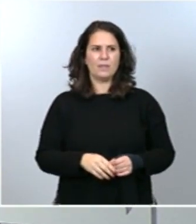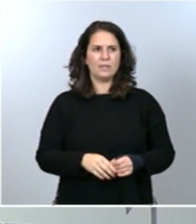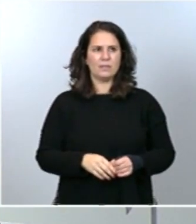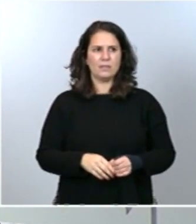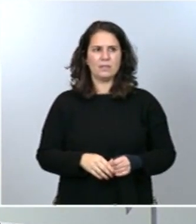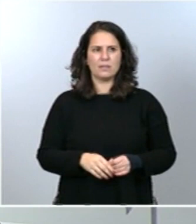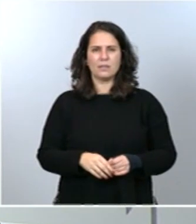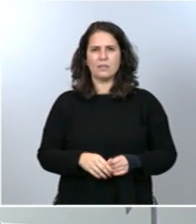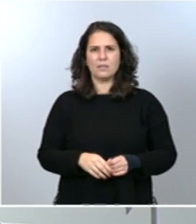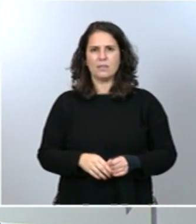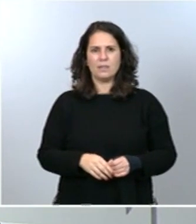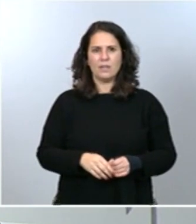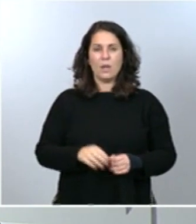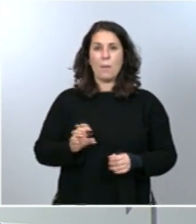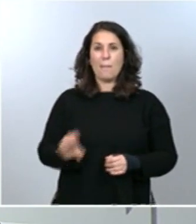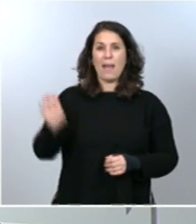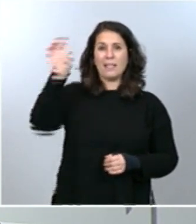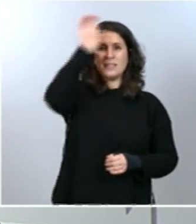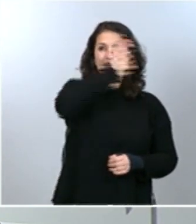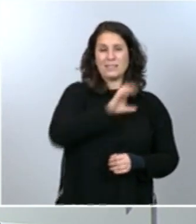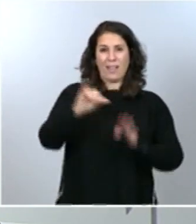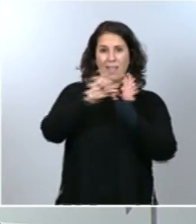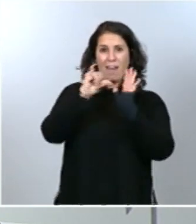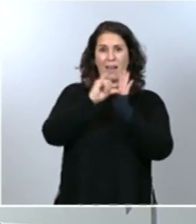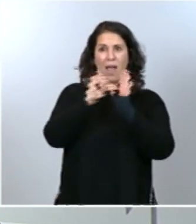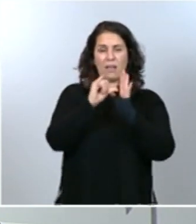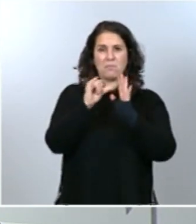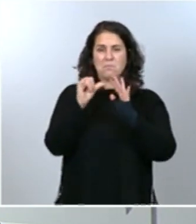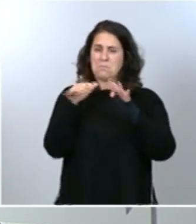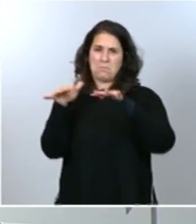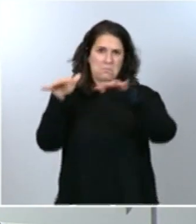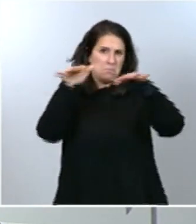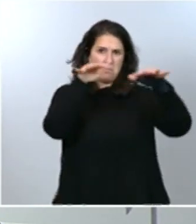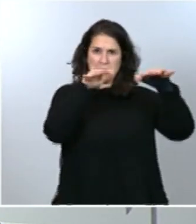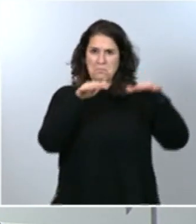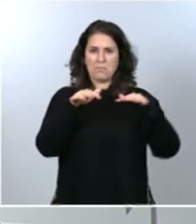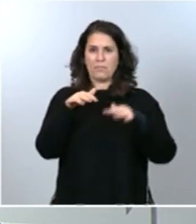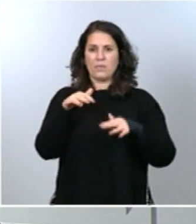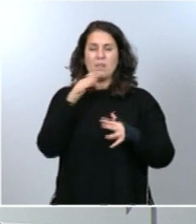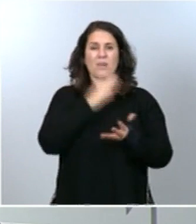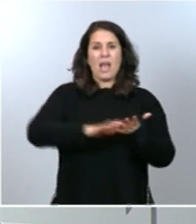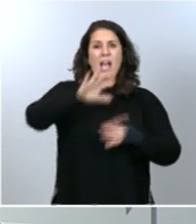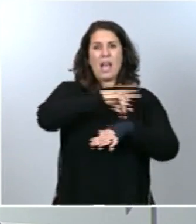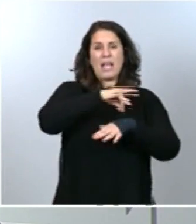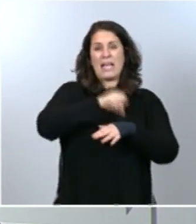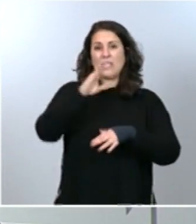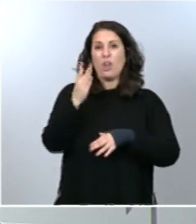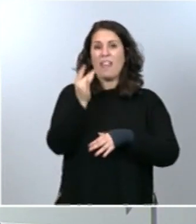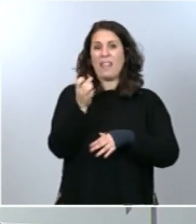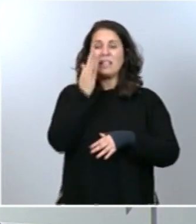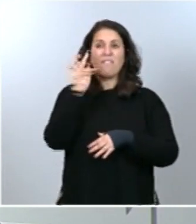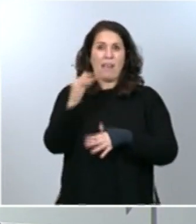experimenta pocos cambios la incidencia acumulada 14 días en francia por poner un ejemplo se sitúa